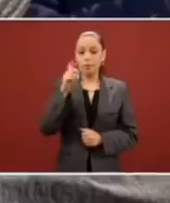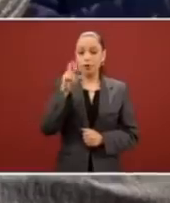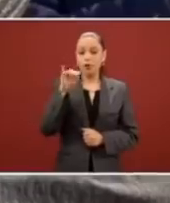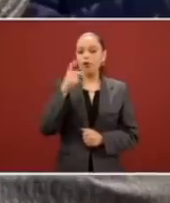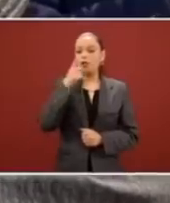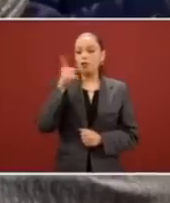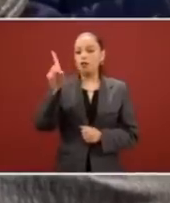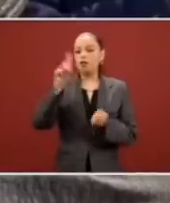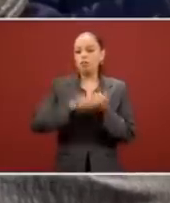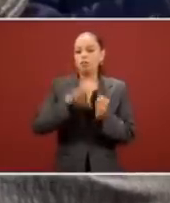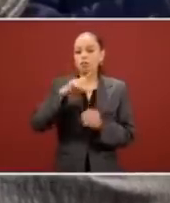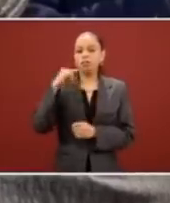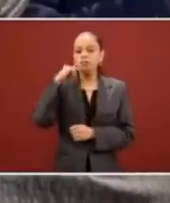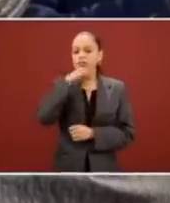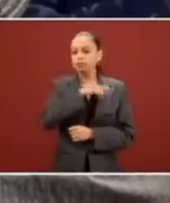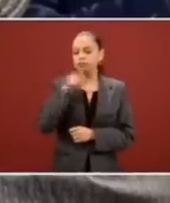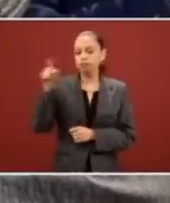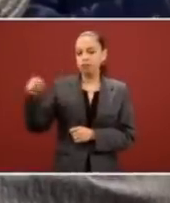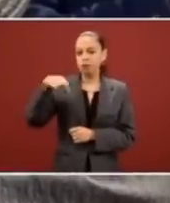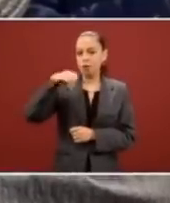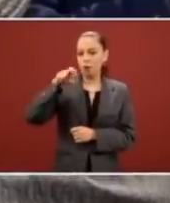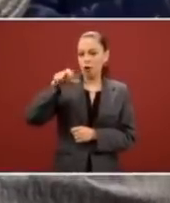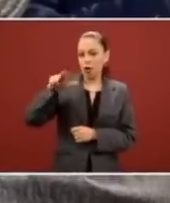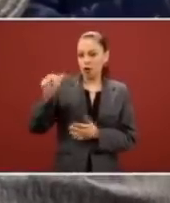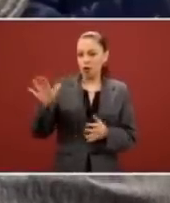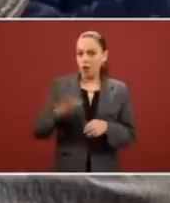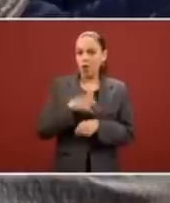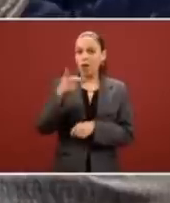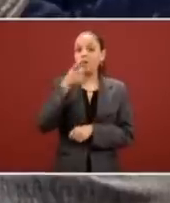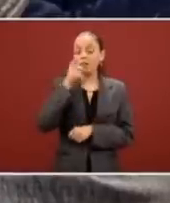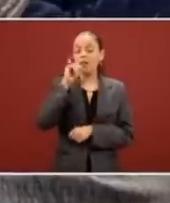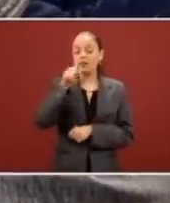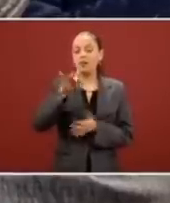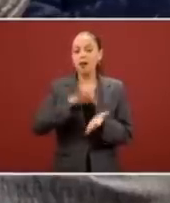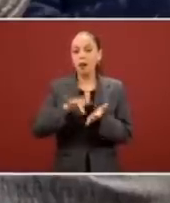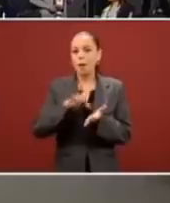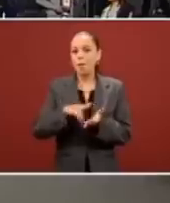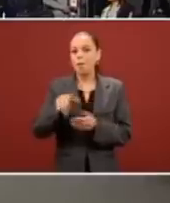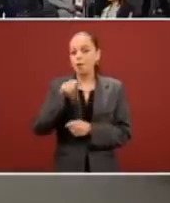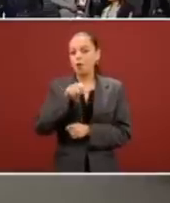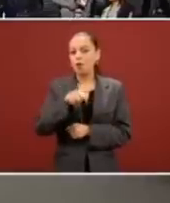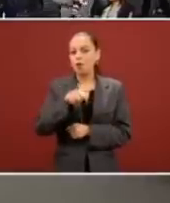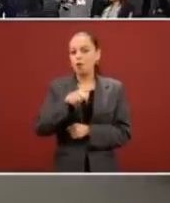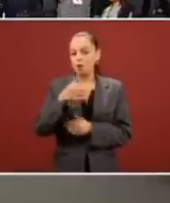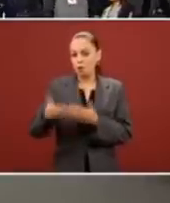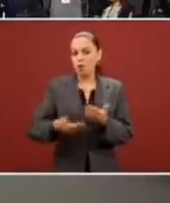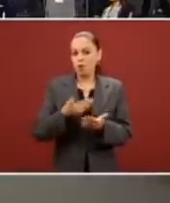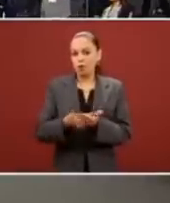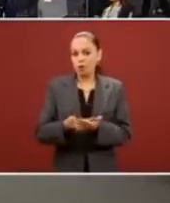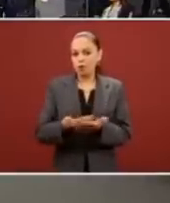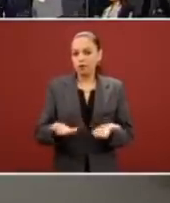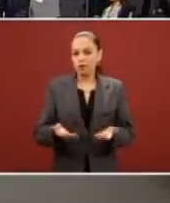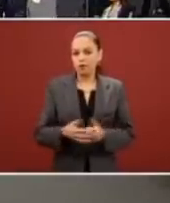morenistas porque dijeron que iban a apoyar esa propuesta justamente. Y pero al final esto no es lo que no... resultó. Ahorita vamos a ver